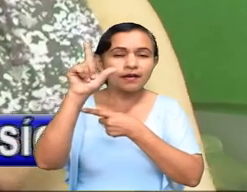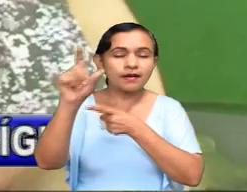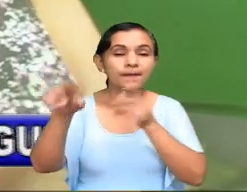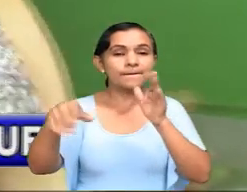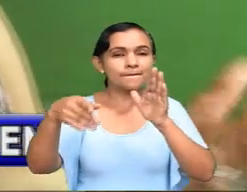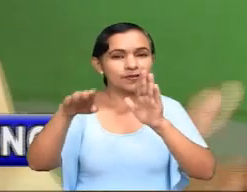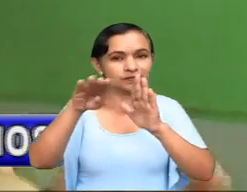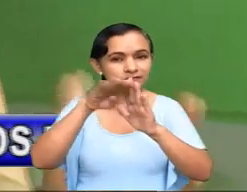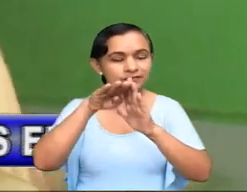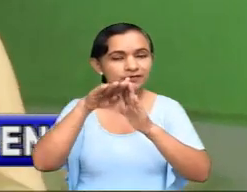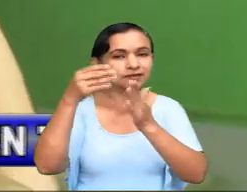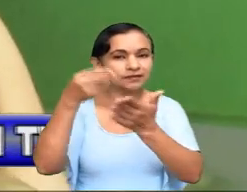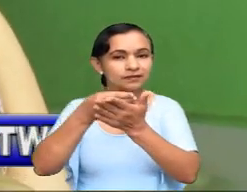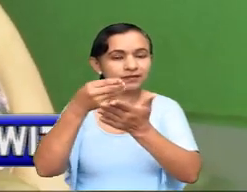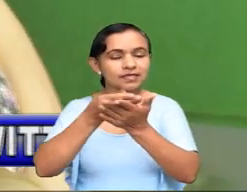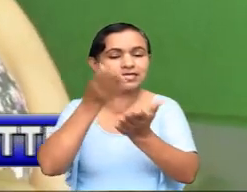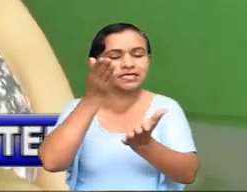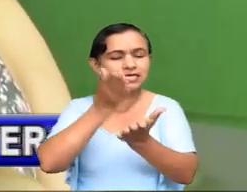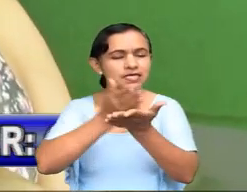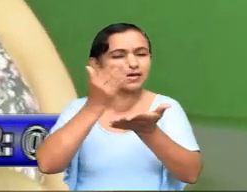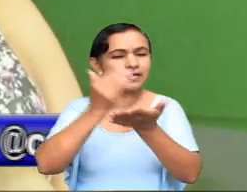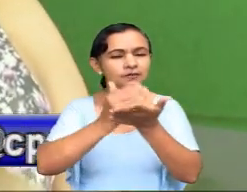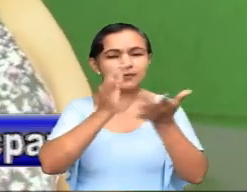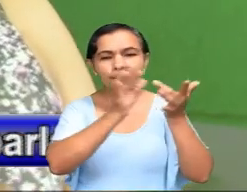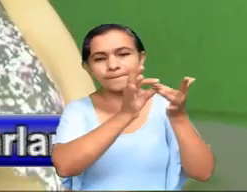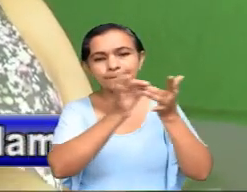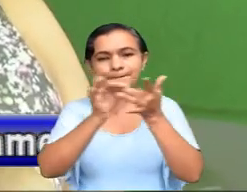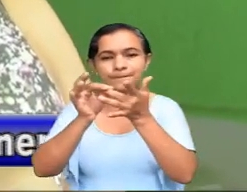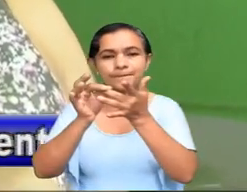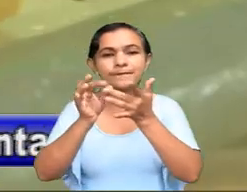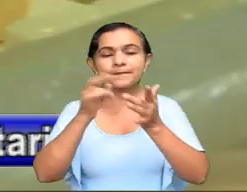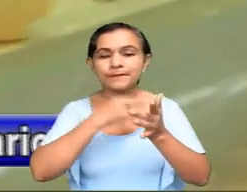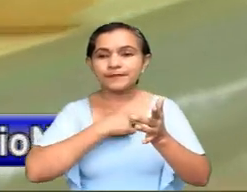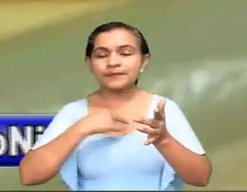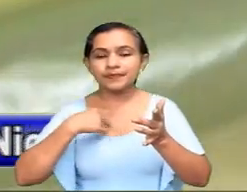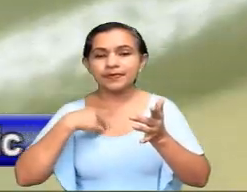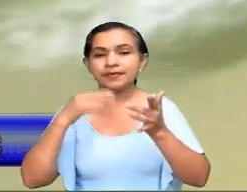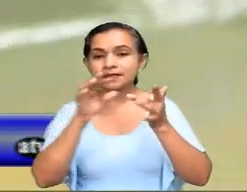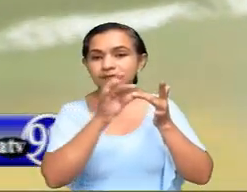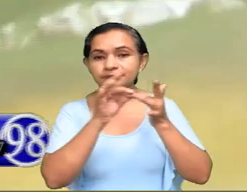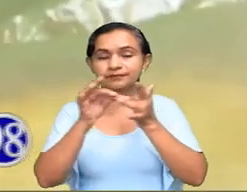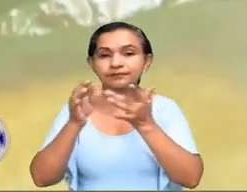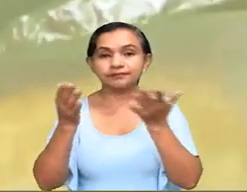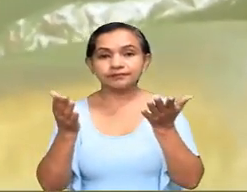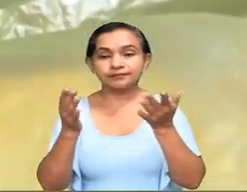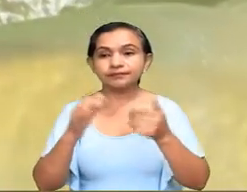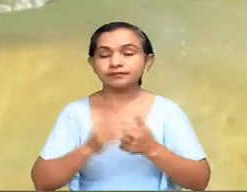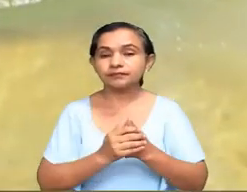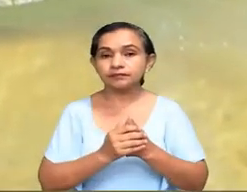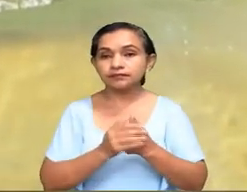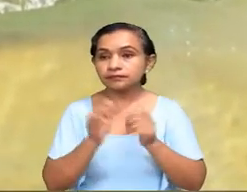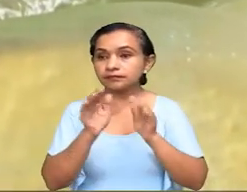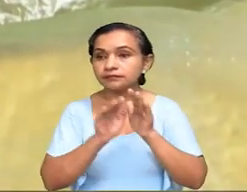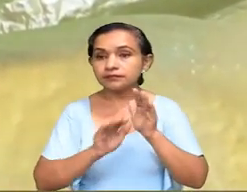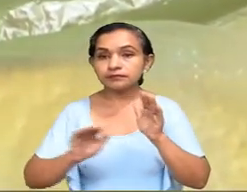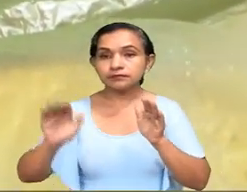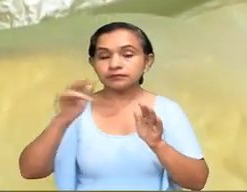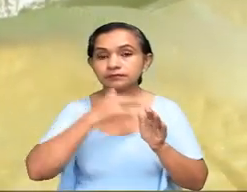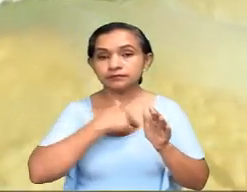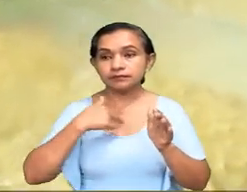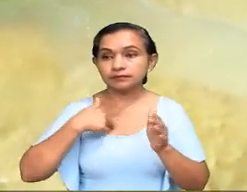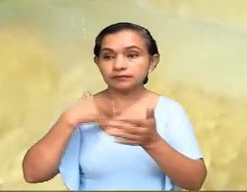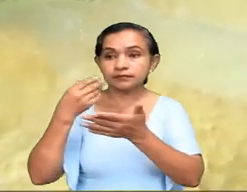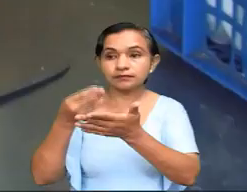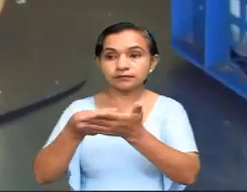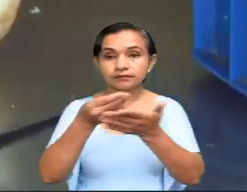montaña. Traemos queso puro, es buen queso. Siempre tenemos queso de calidad. Uno de los quesos más buscados por los